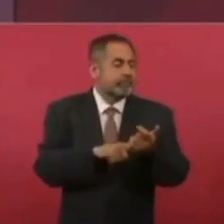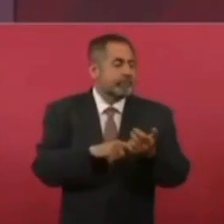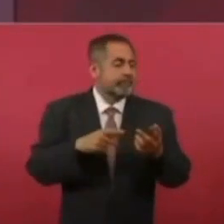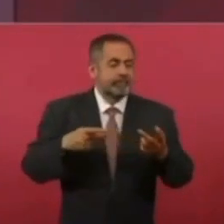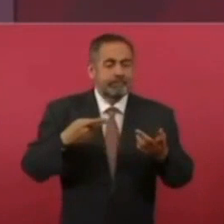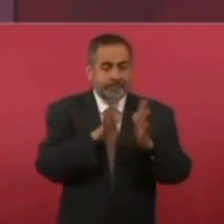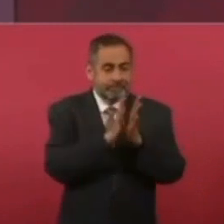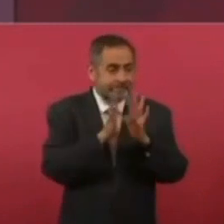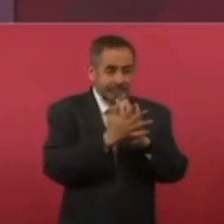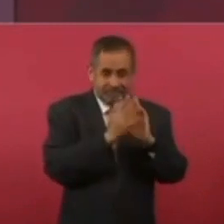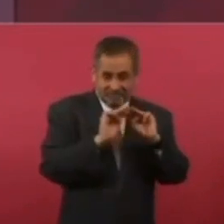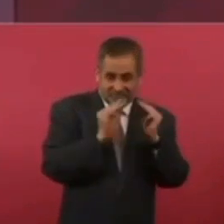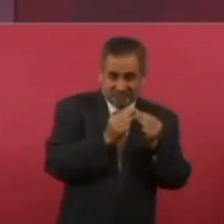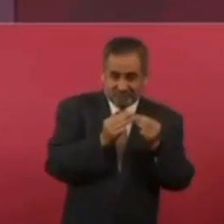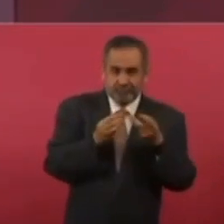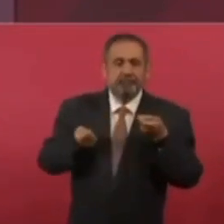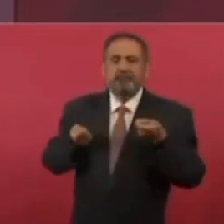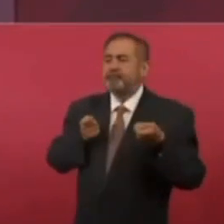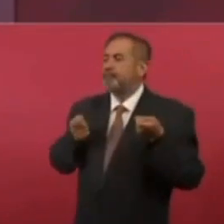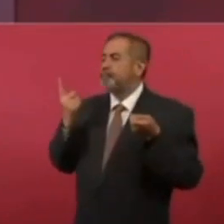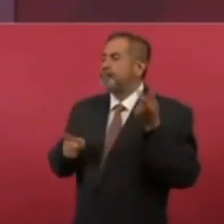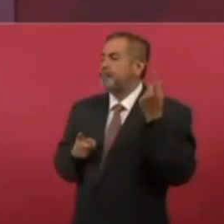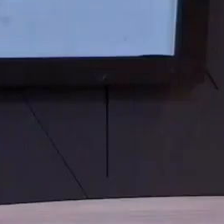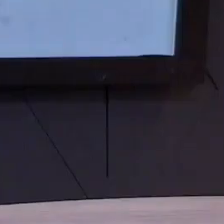durante el gobierno de Felipe Calderón.